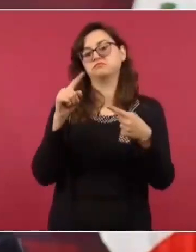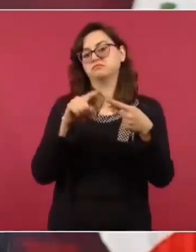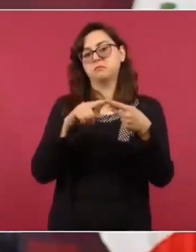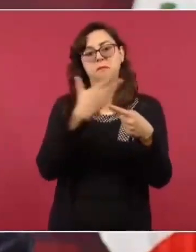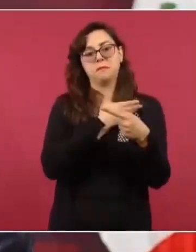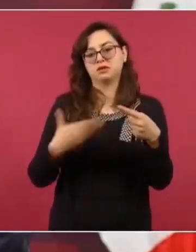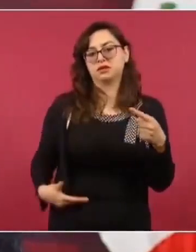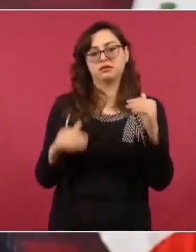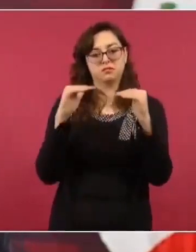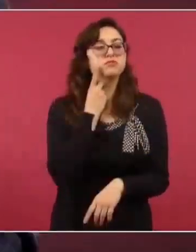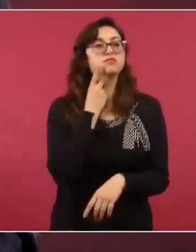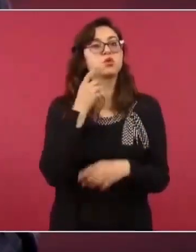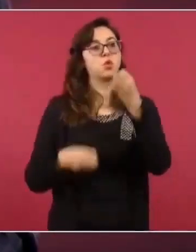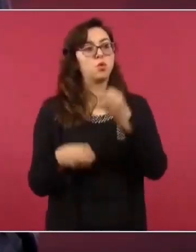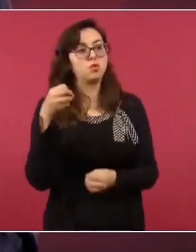del ejecutivo.